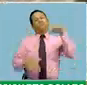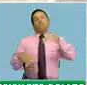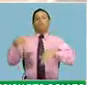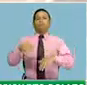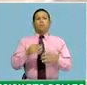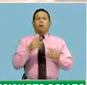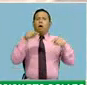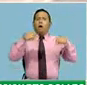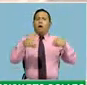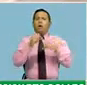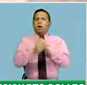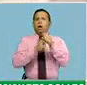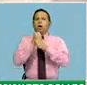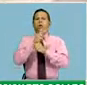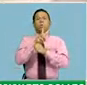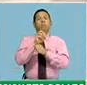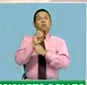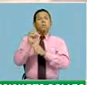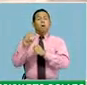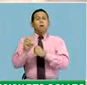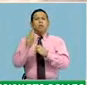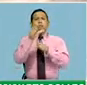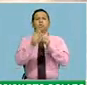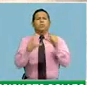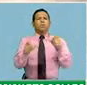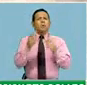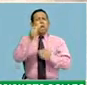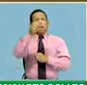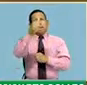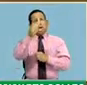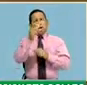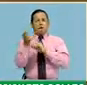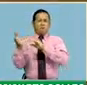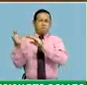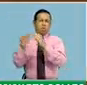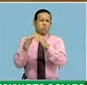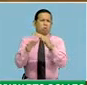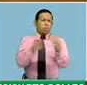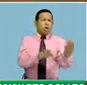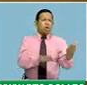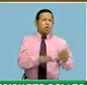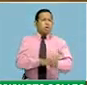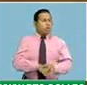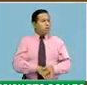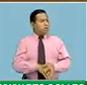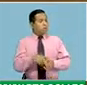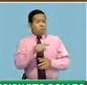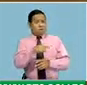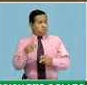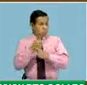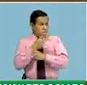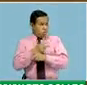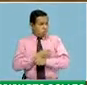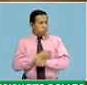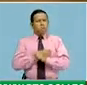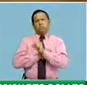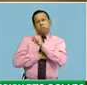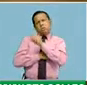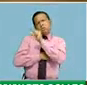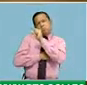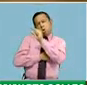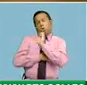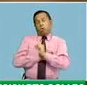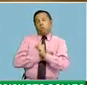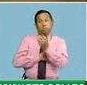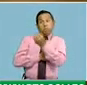10 personas las que han encontrado en las compuertas o lejos. ¿La corriente es fuerte aquí? Más o menos, sí, un poquito fuerte. He escuchado